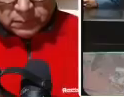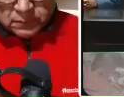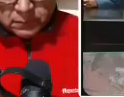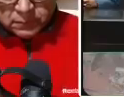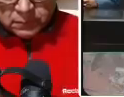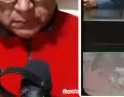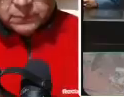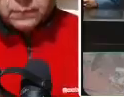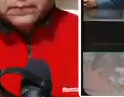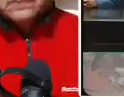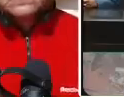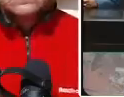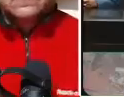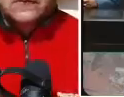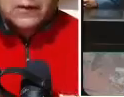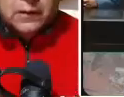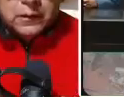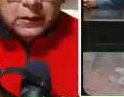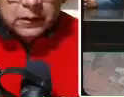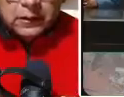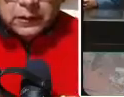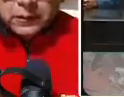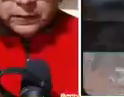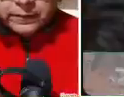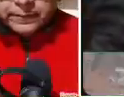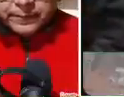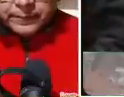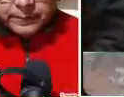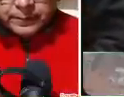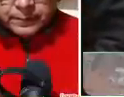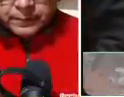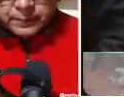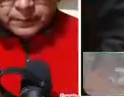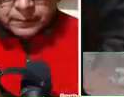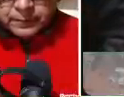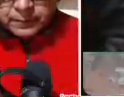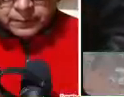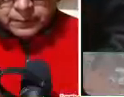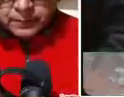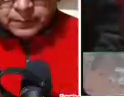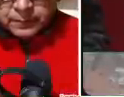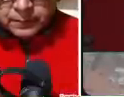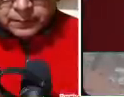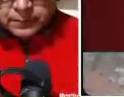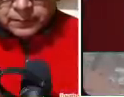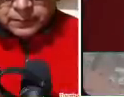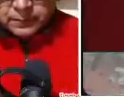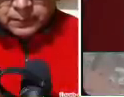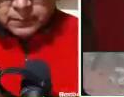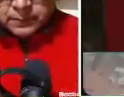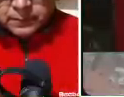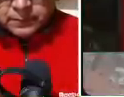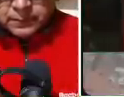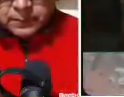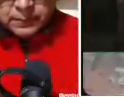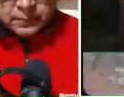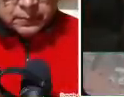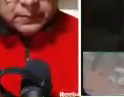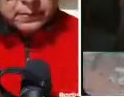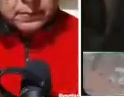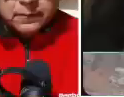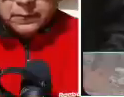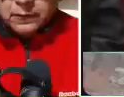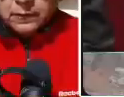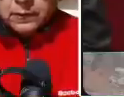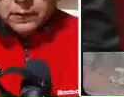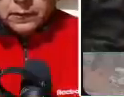diputados, senadoras, senadores. Acudo ante esta soberanía en representación del presidente de